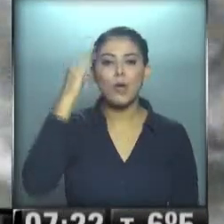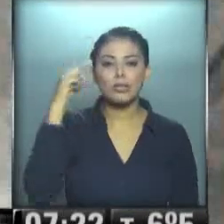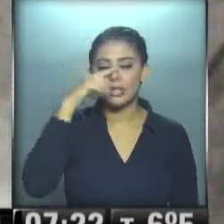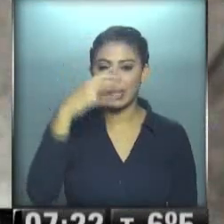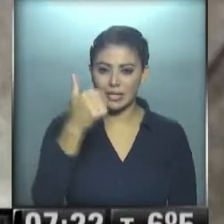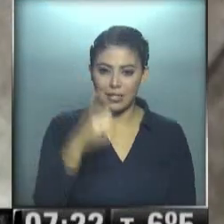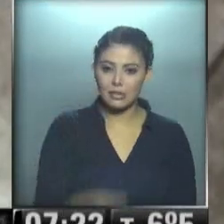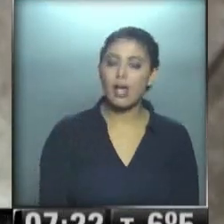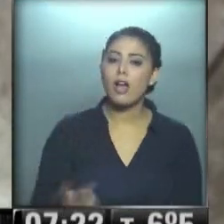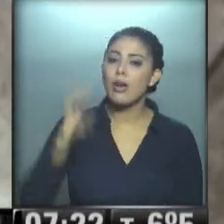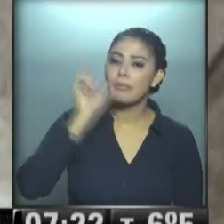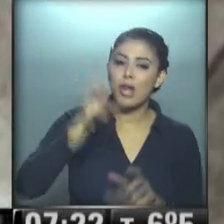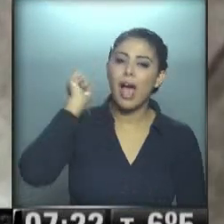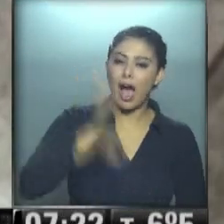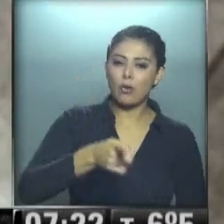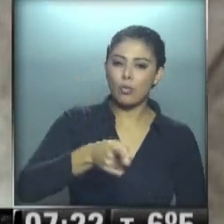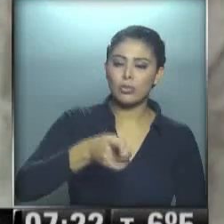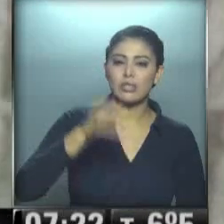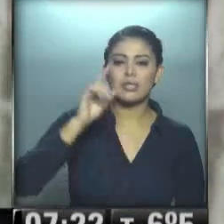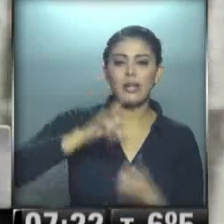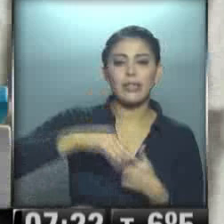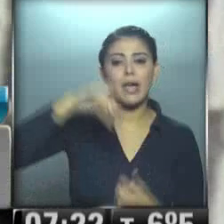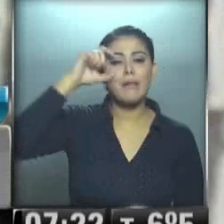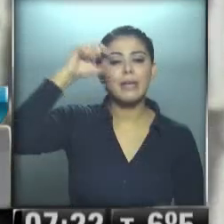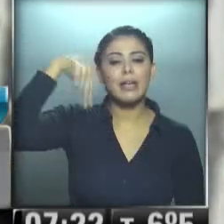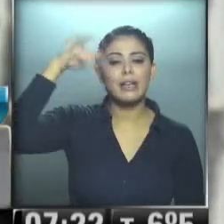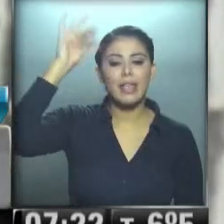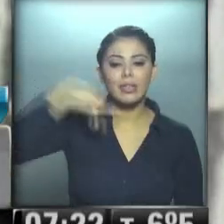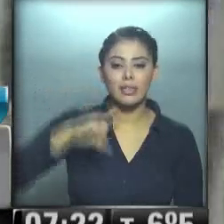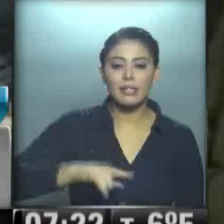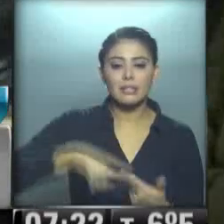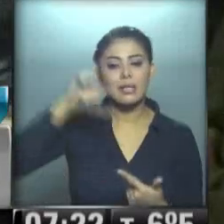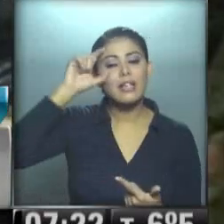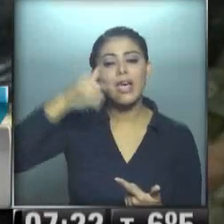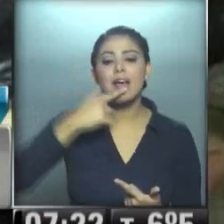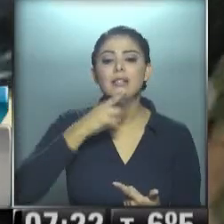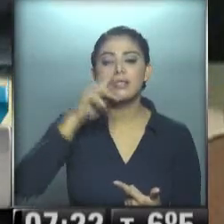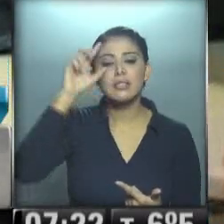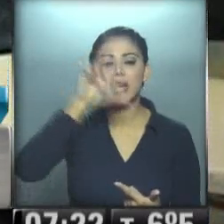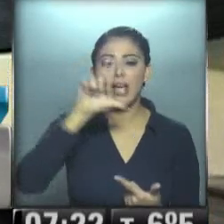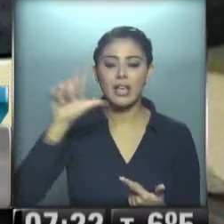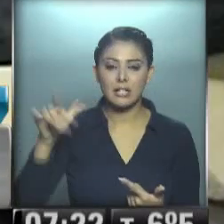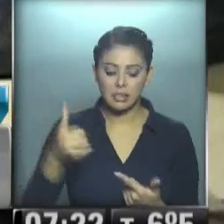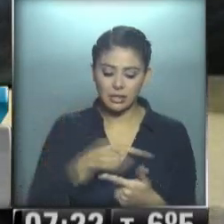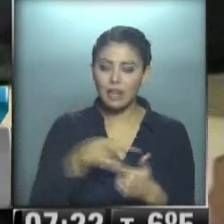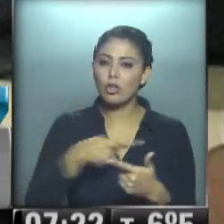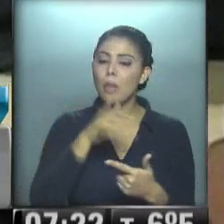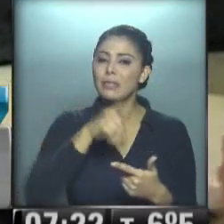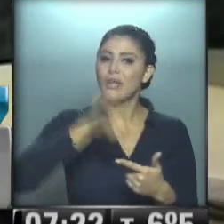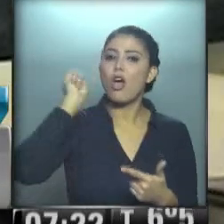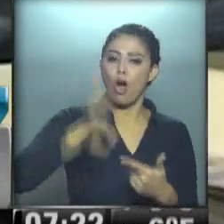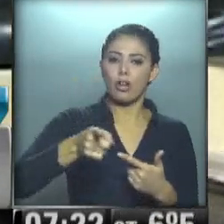1976. Por el hecho están acusados los represores Luciano Benjamín Menéndez y Luis Fernando Estrella, quienes habrían ordenado asesinar